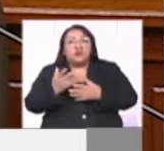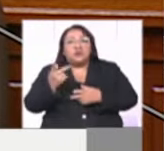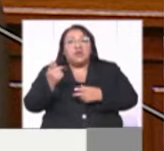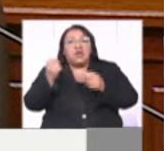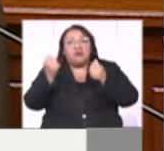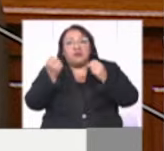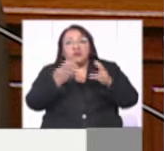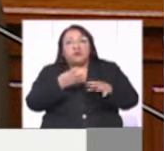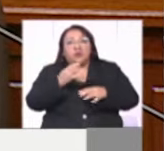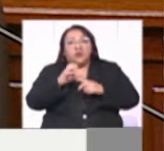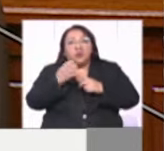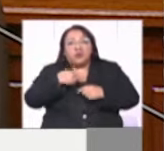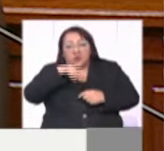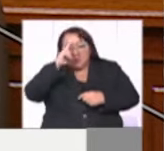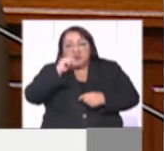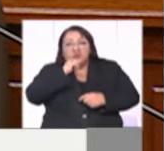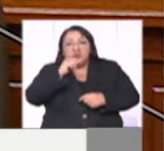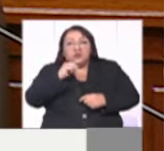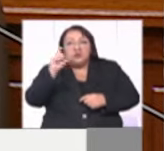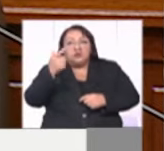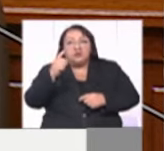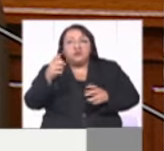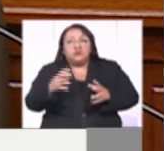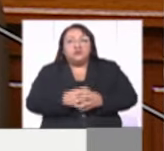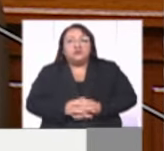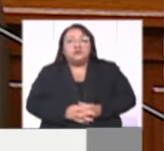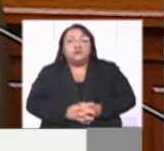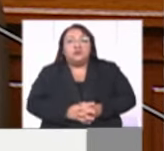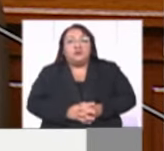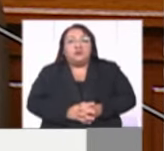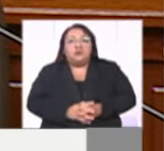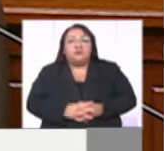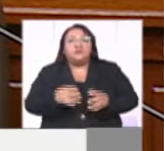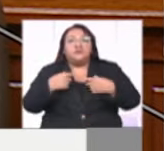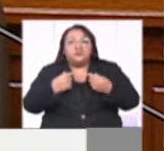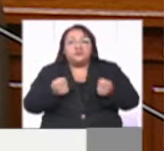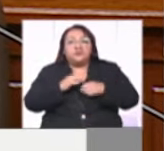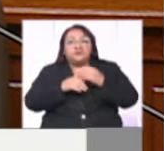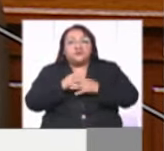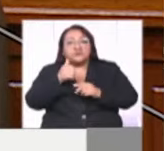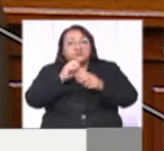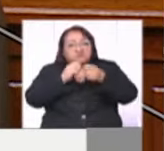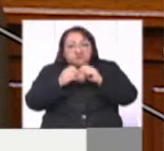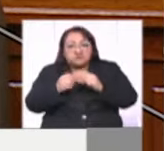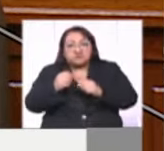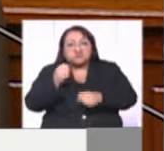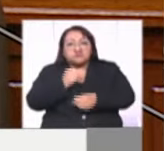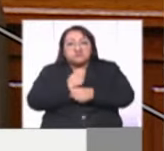la cultura de nuestro país. La falta de liderazgo tiene postergado a nuestros artesanos, a